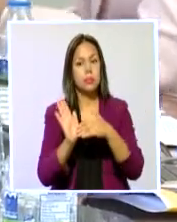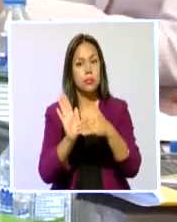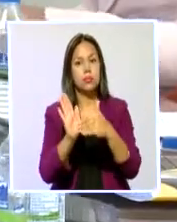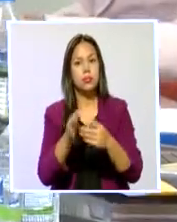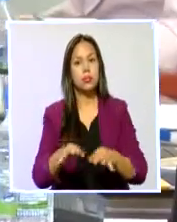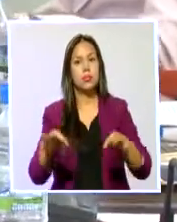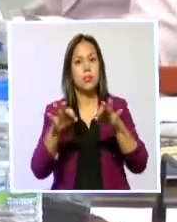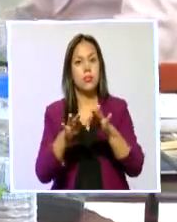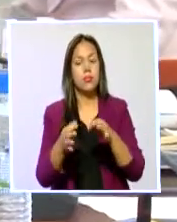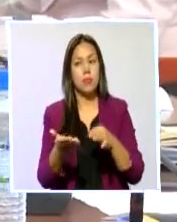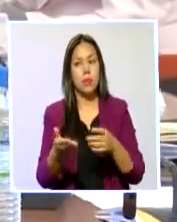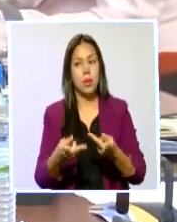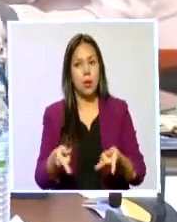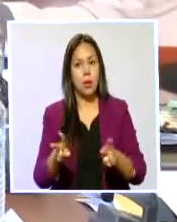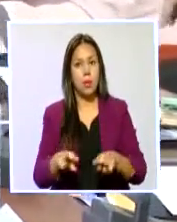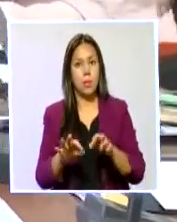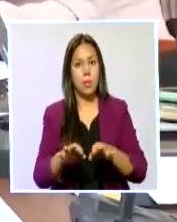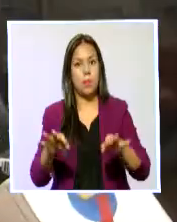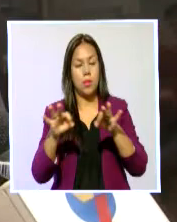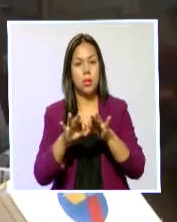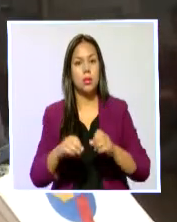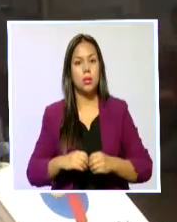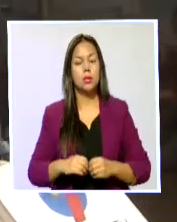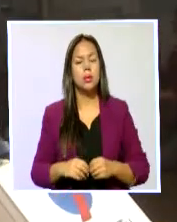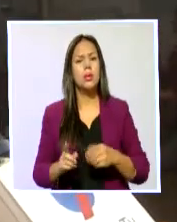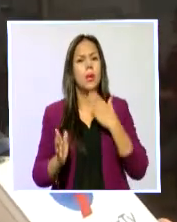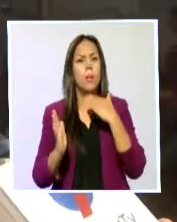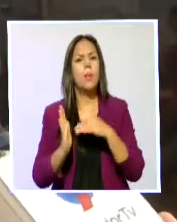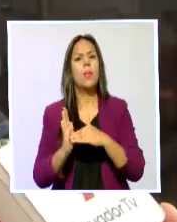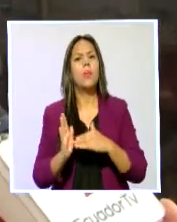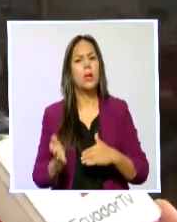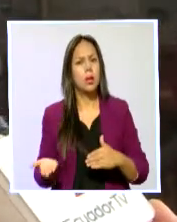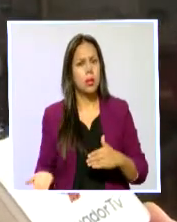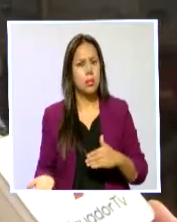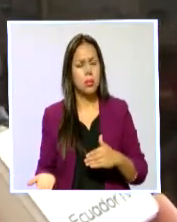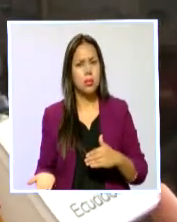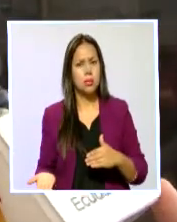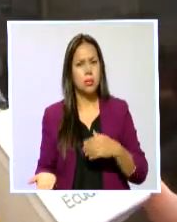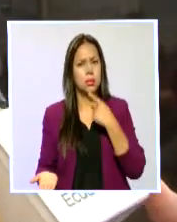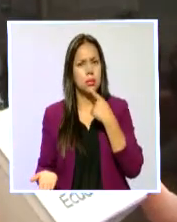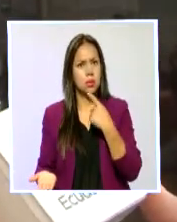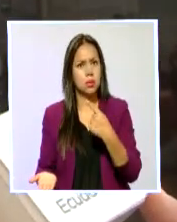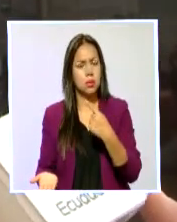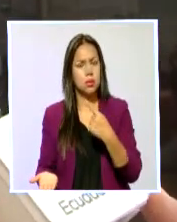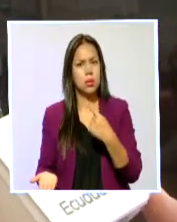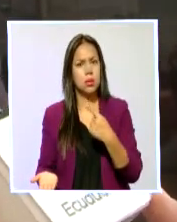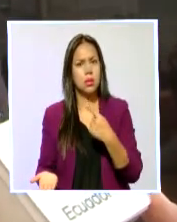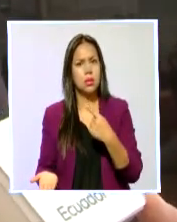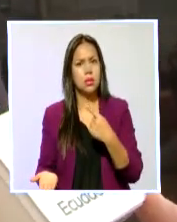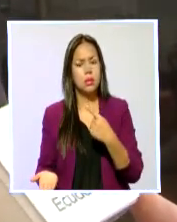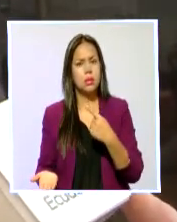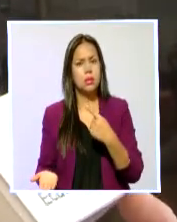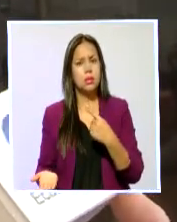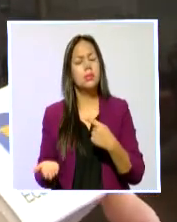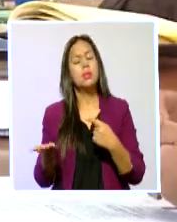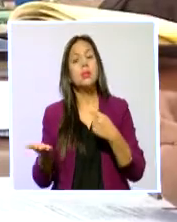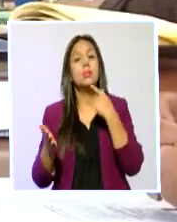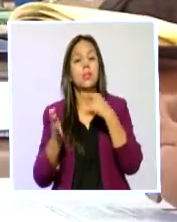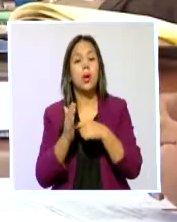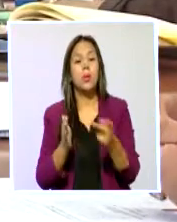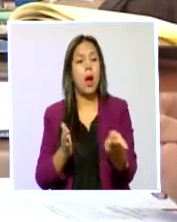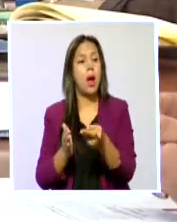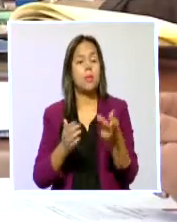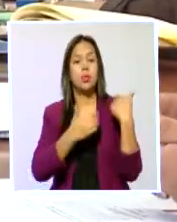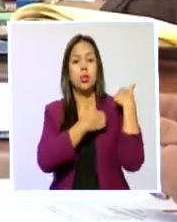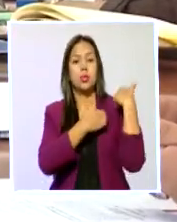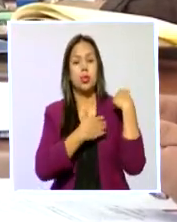debe mantenerse como hasta la actualidad. Solo con acuerdo de las partes. Un juez no puede imponer un régimen de tenencia compartida.